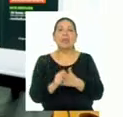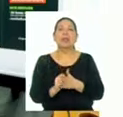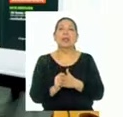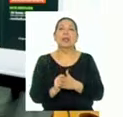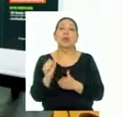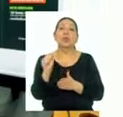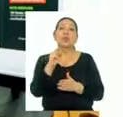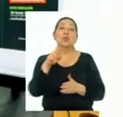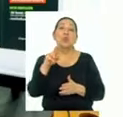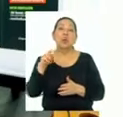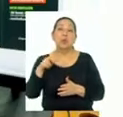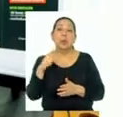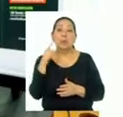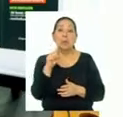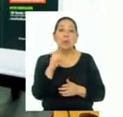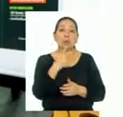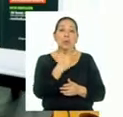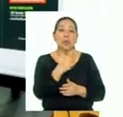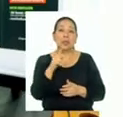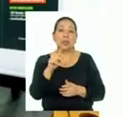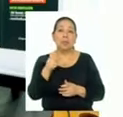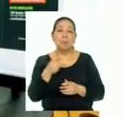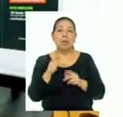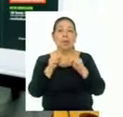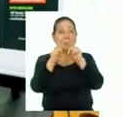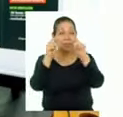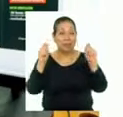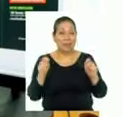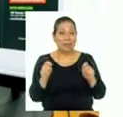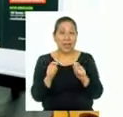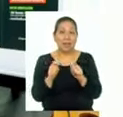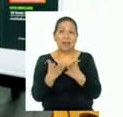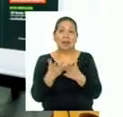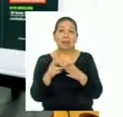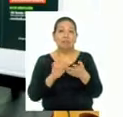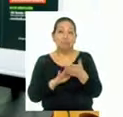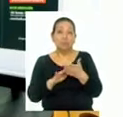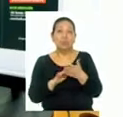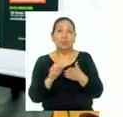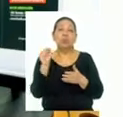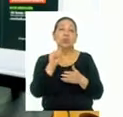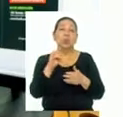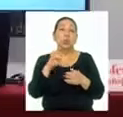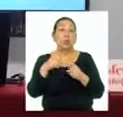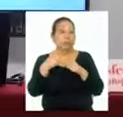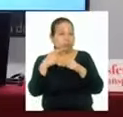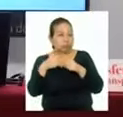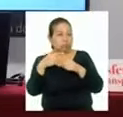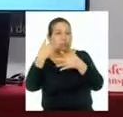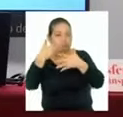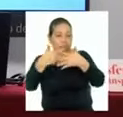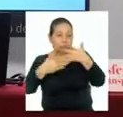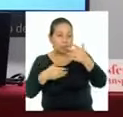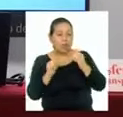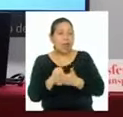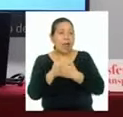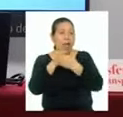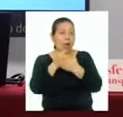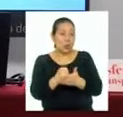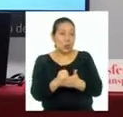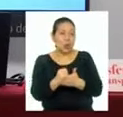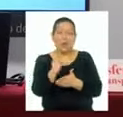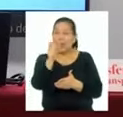la SUNARP. 1.132.000 títulos inscritos en el sistema digital de la SUNARP, y así una serie de elementos que ayudan